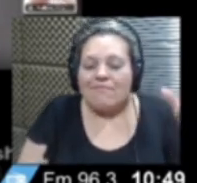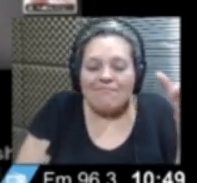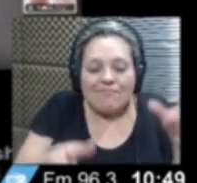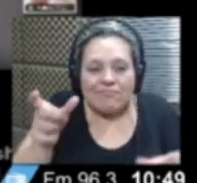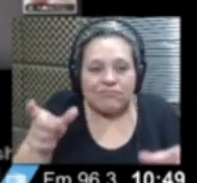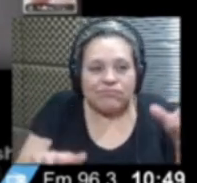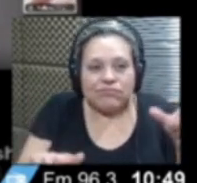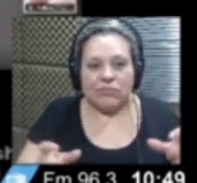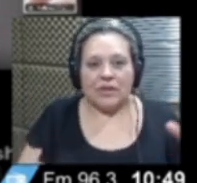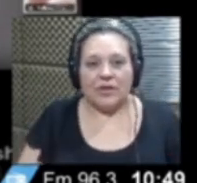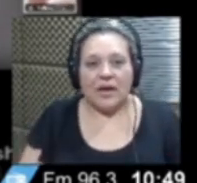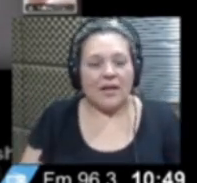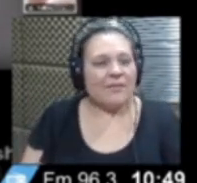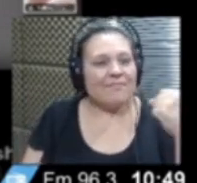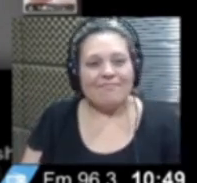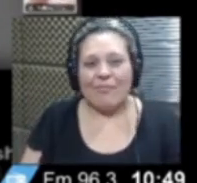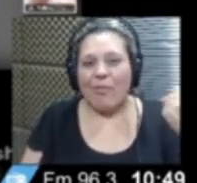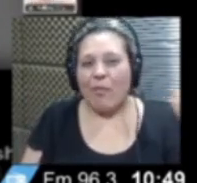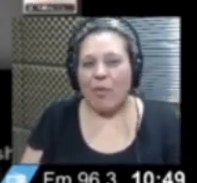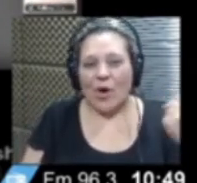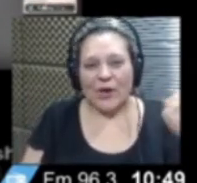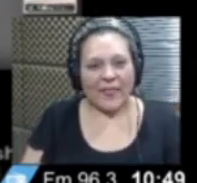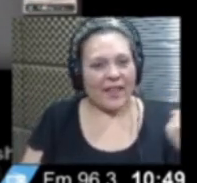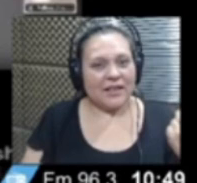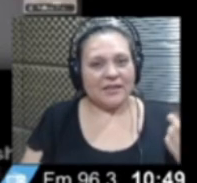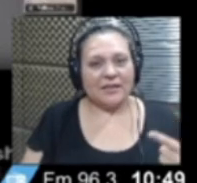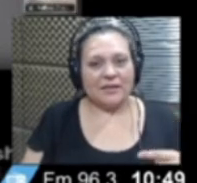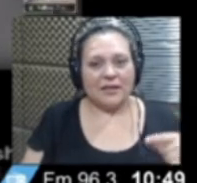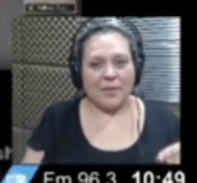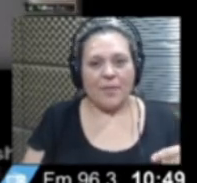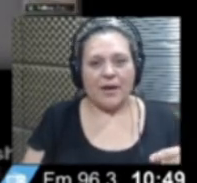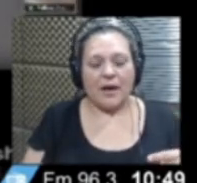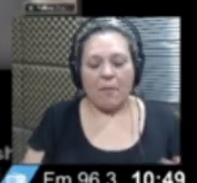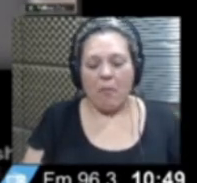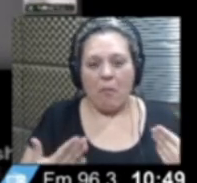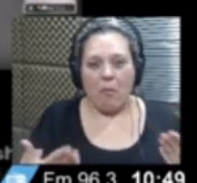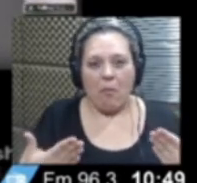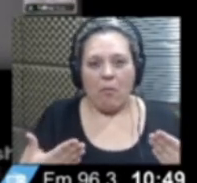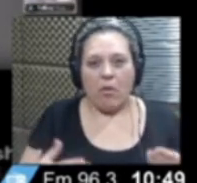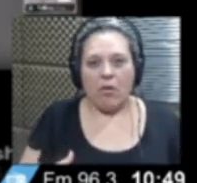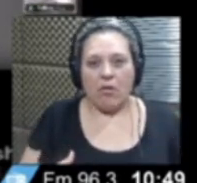también luego haya en la conformación de esas autoridades y de